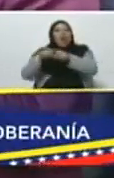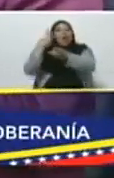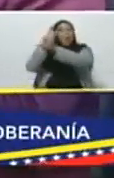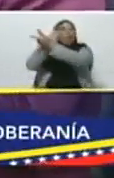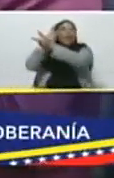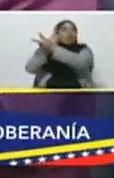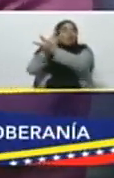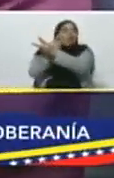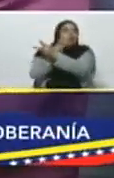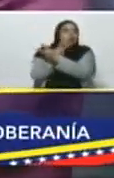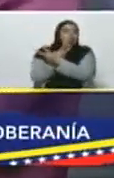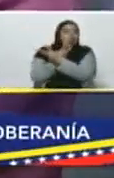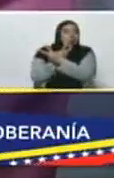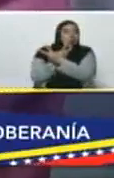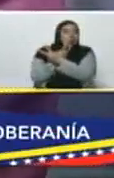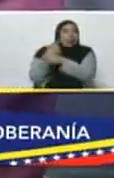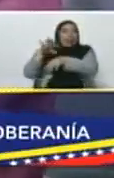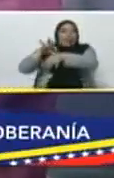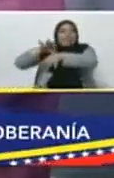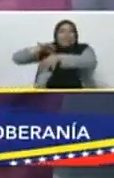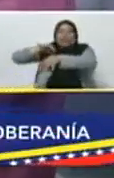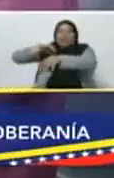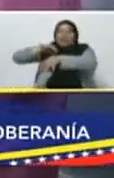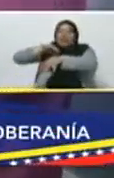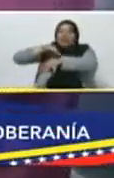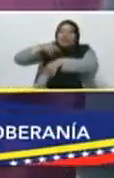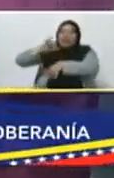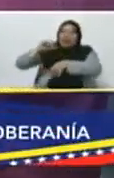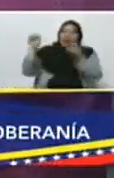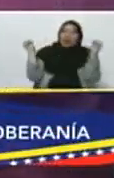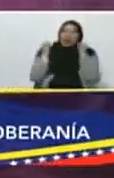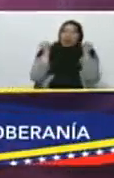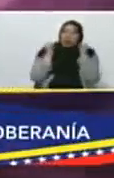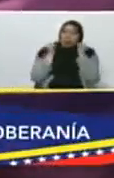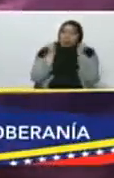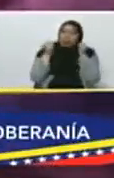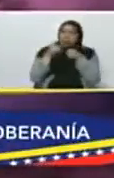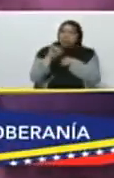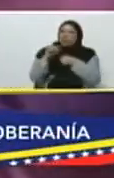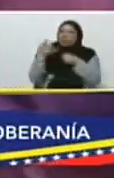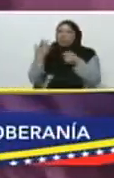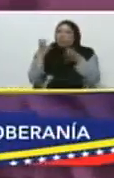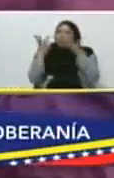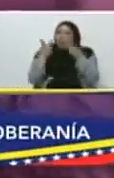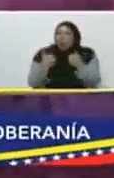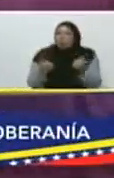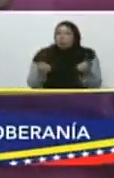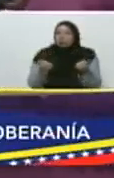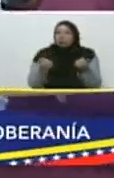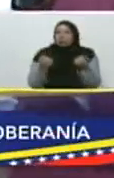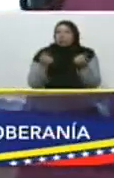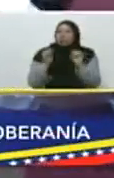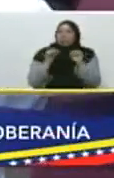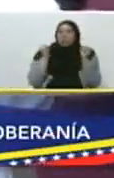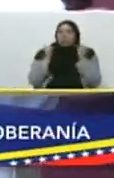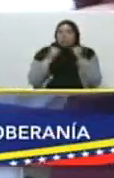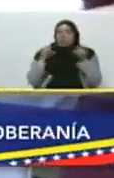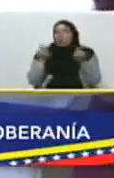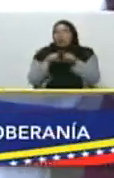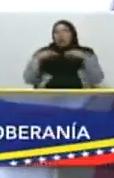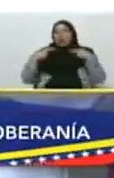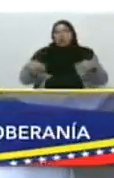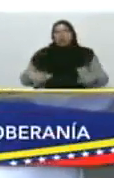como piel. Ustedes tienen aquí en esta nevera, ¿bajo qué grados está esta nevera? Esto está como si fuera nuestro cuerpo,